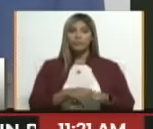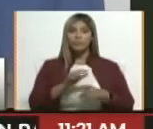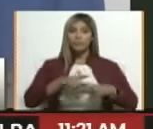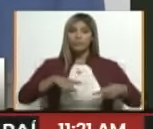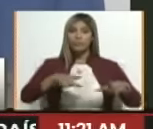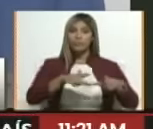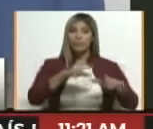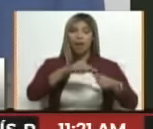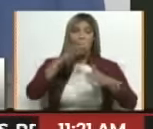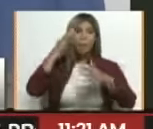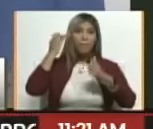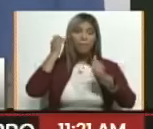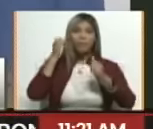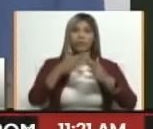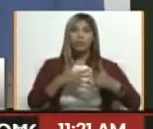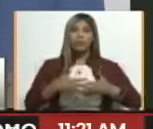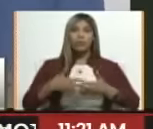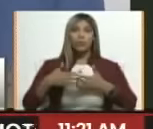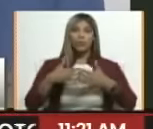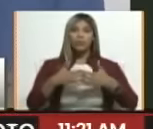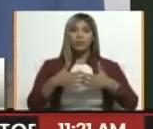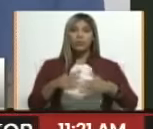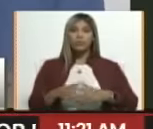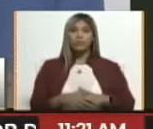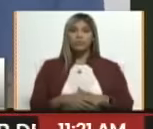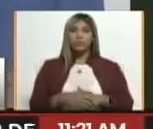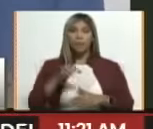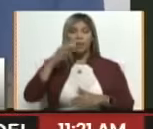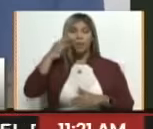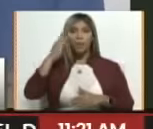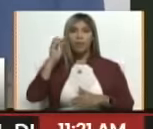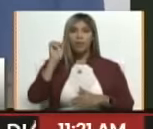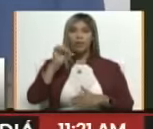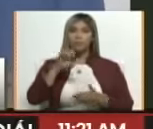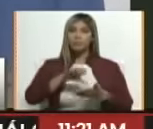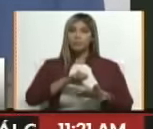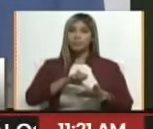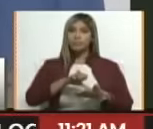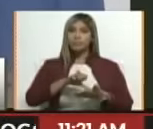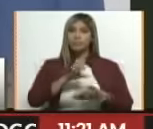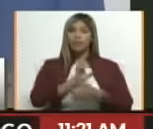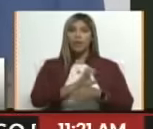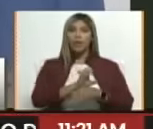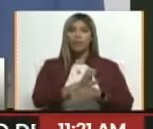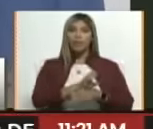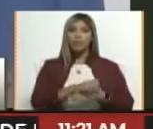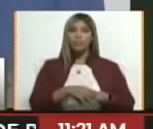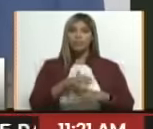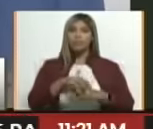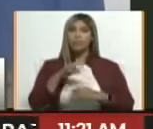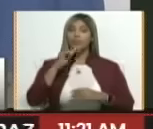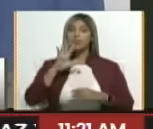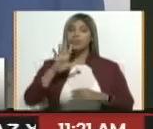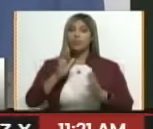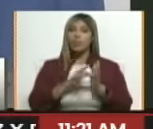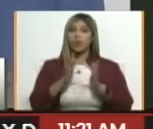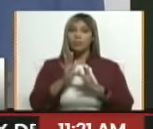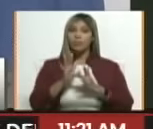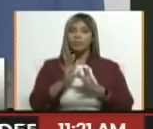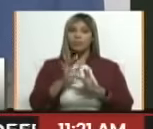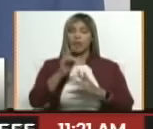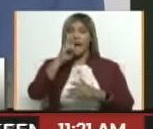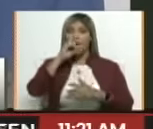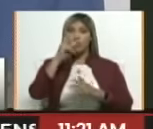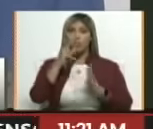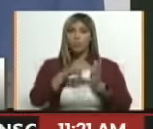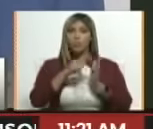instalaciones de la Embajada de los Estados Unidos Mexicanos en Quito, ocurrida el 5 de abril